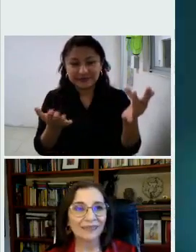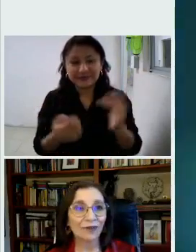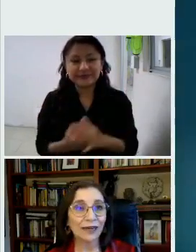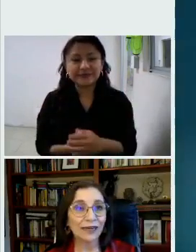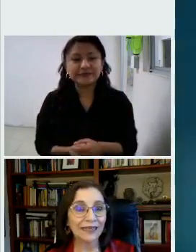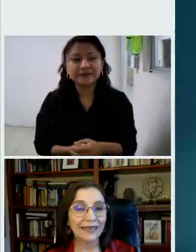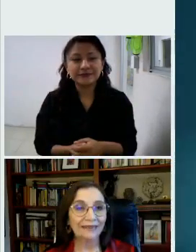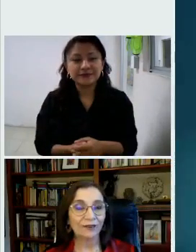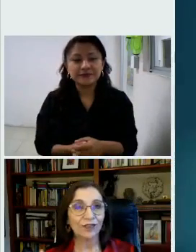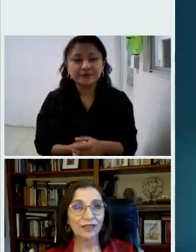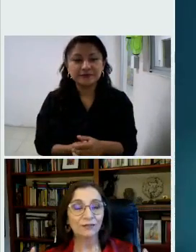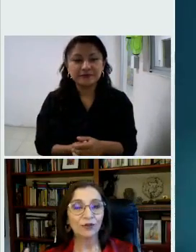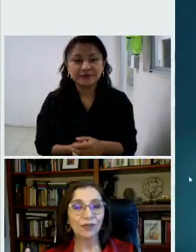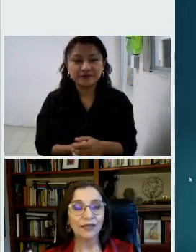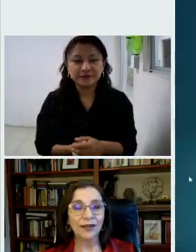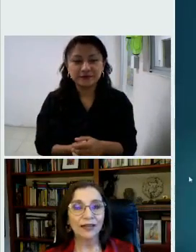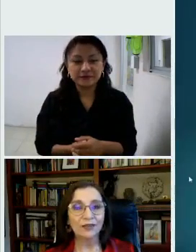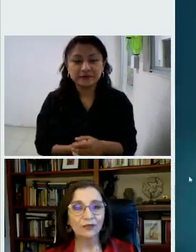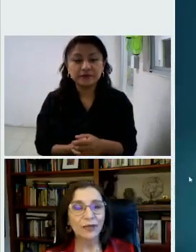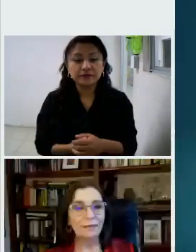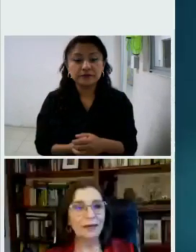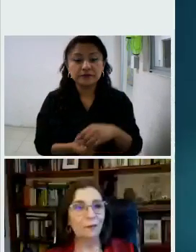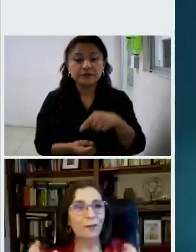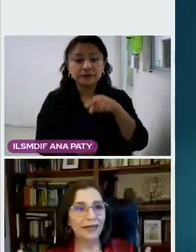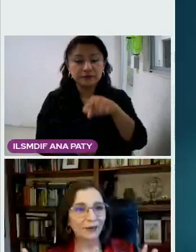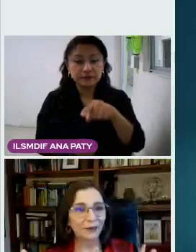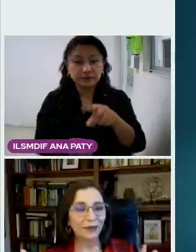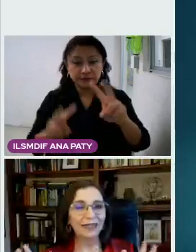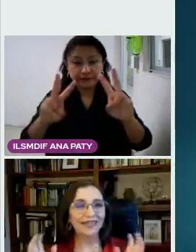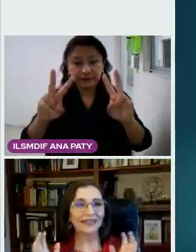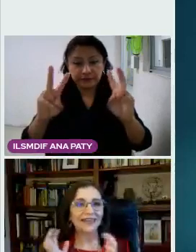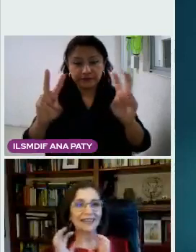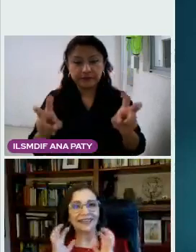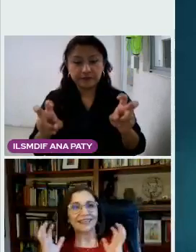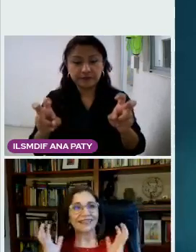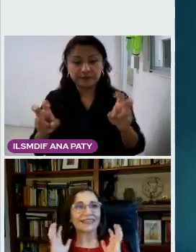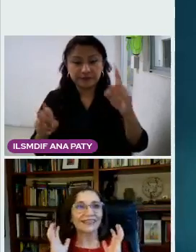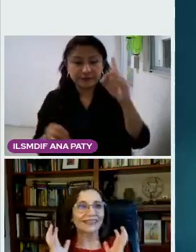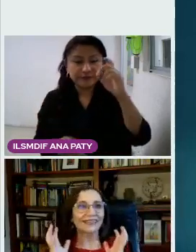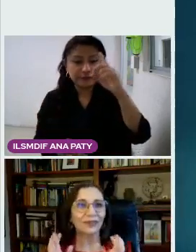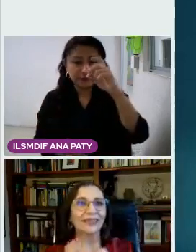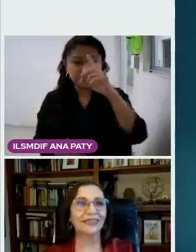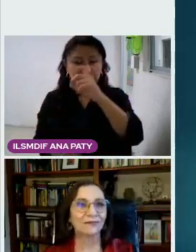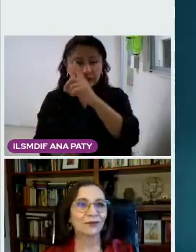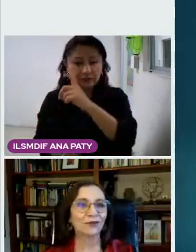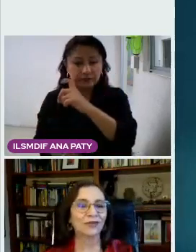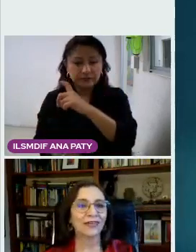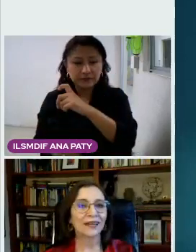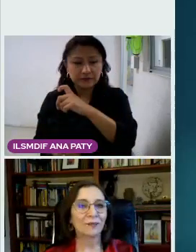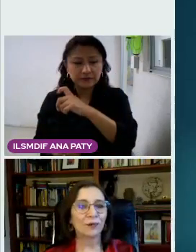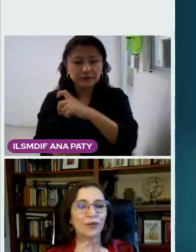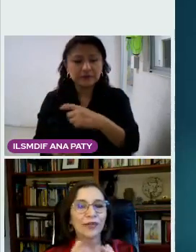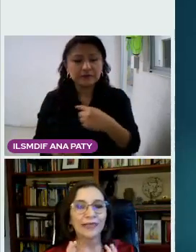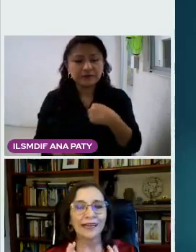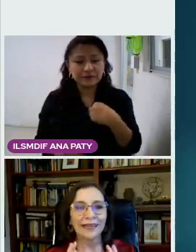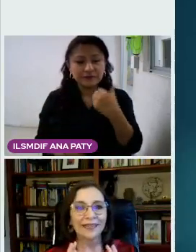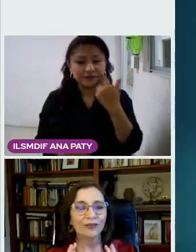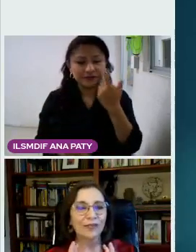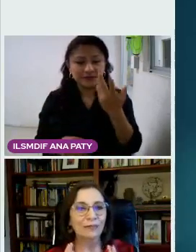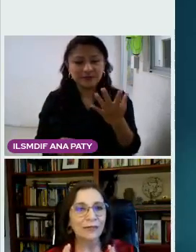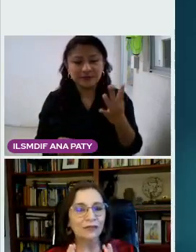la psicología social de la comida. Se ha ampliado mucho esta área en los últimos tiempos, como que